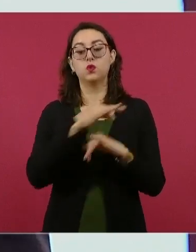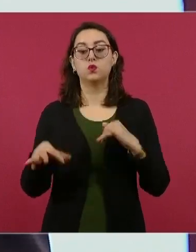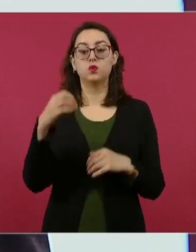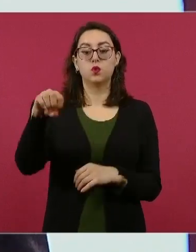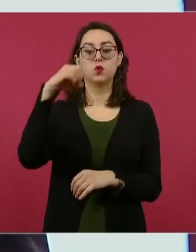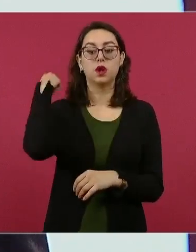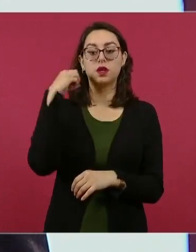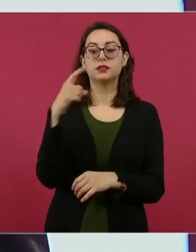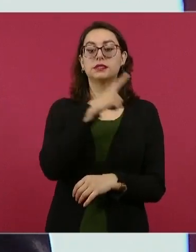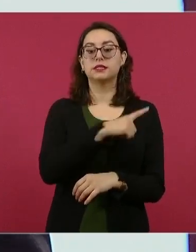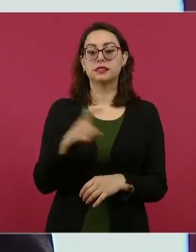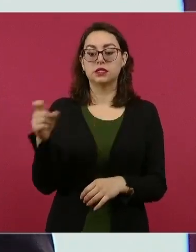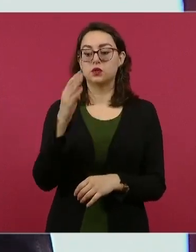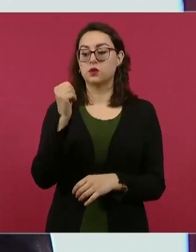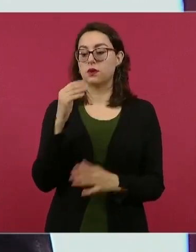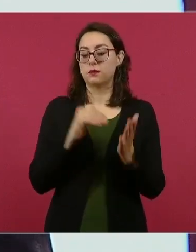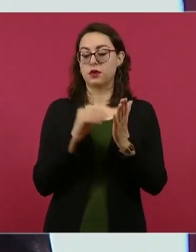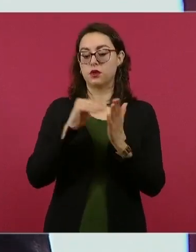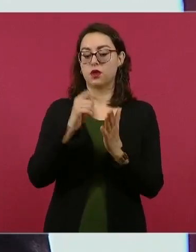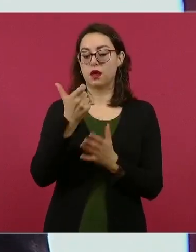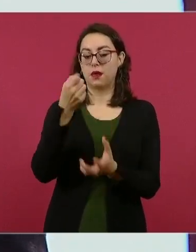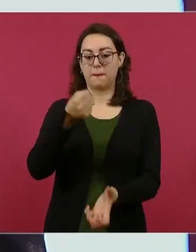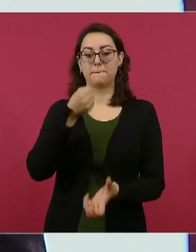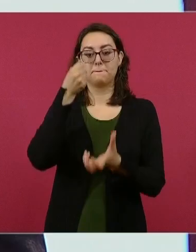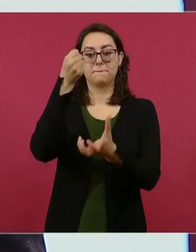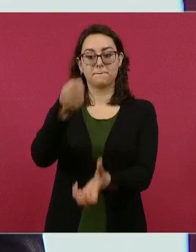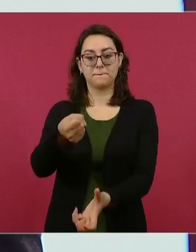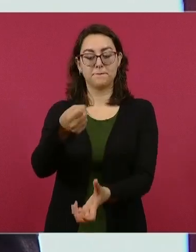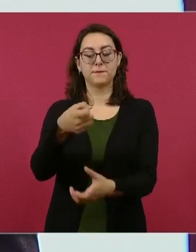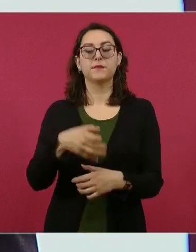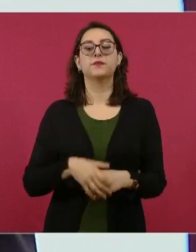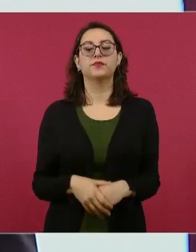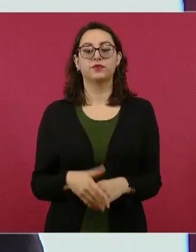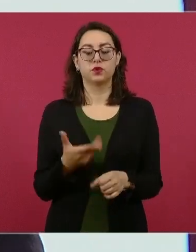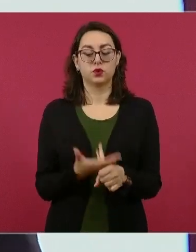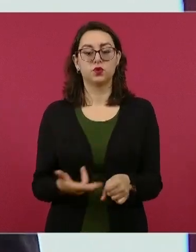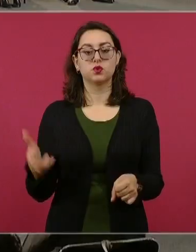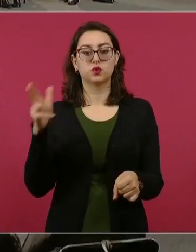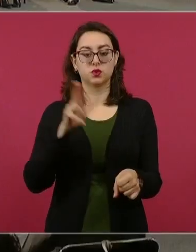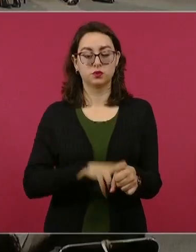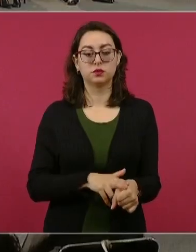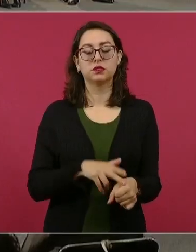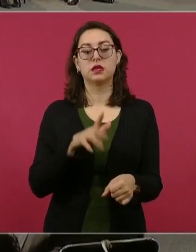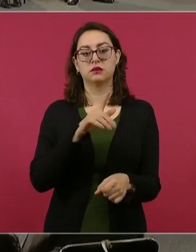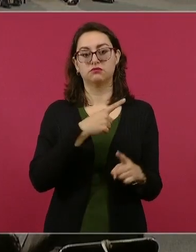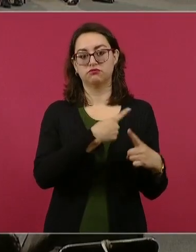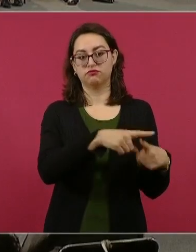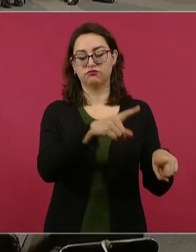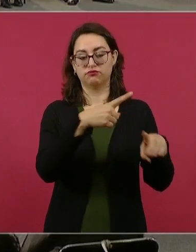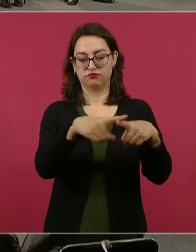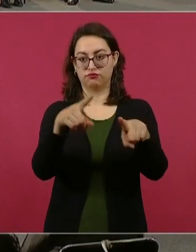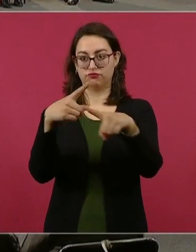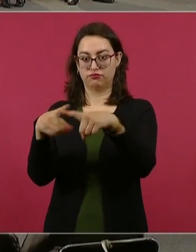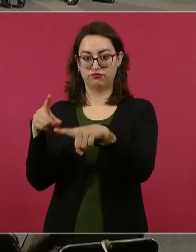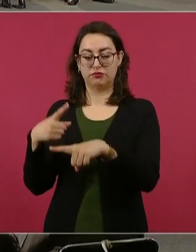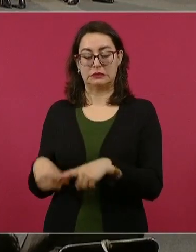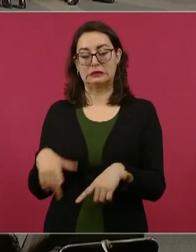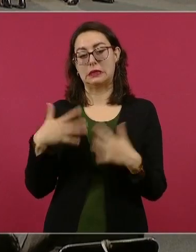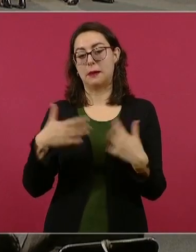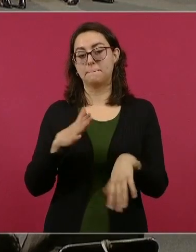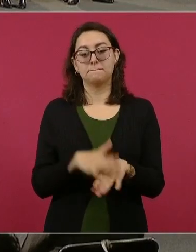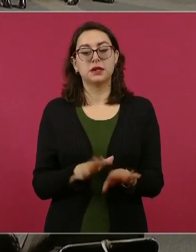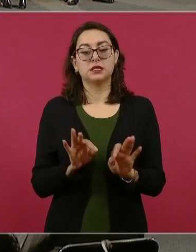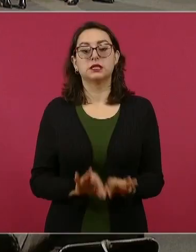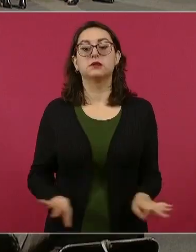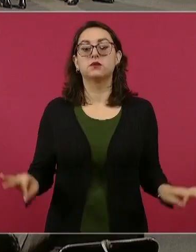también en acciones de conservación de los hospitales, particularmente en Oaxaca, una de las inversiones más